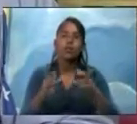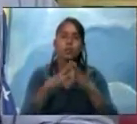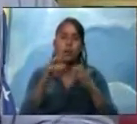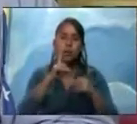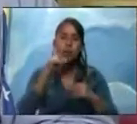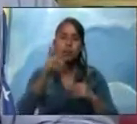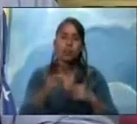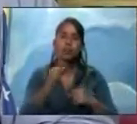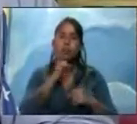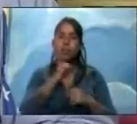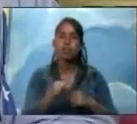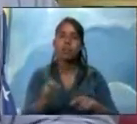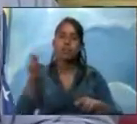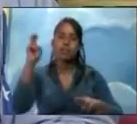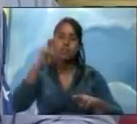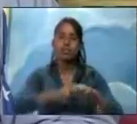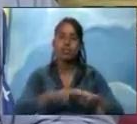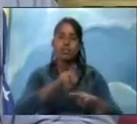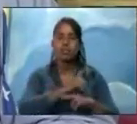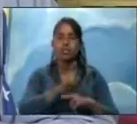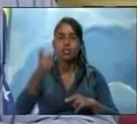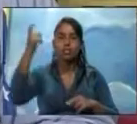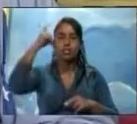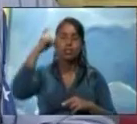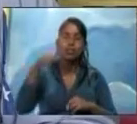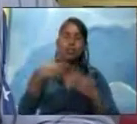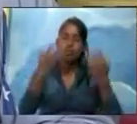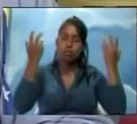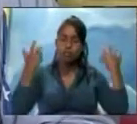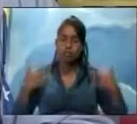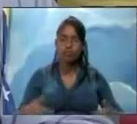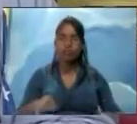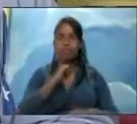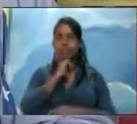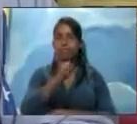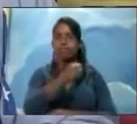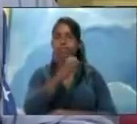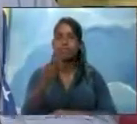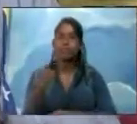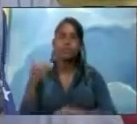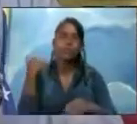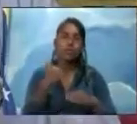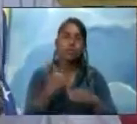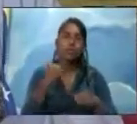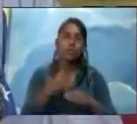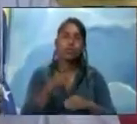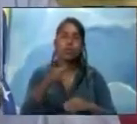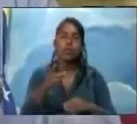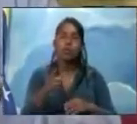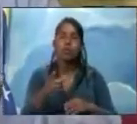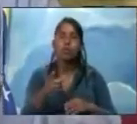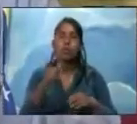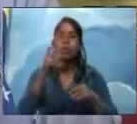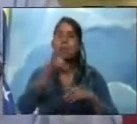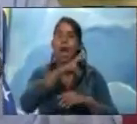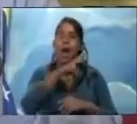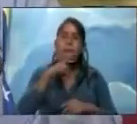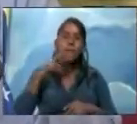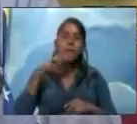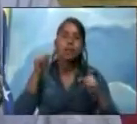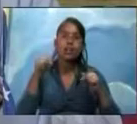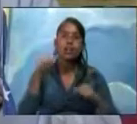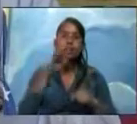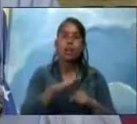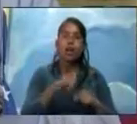se sentó un anciano de día cuyo vestido era blanco como la nieve. Acá Daniel